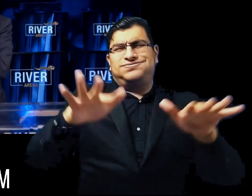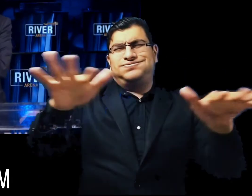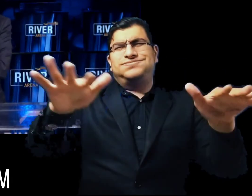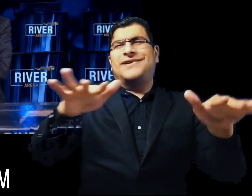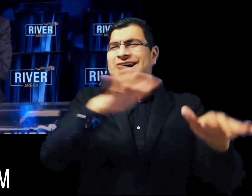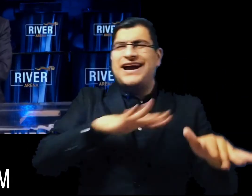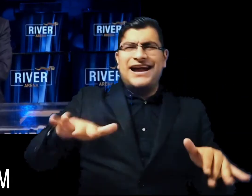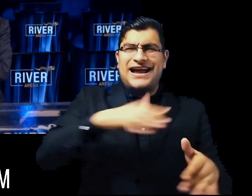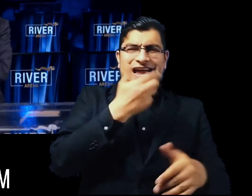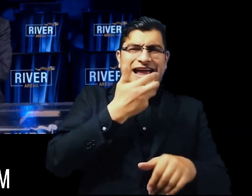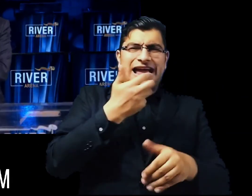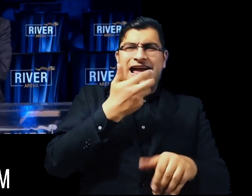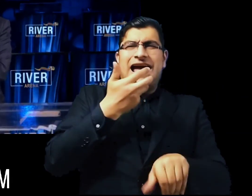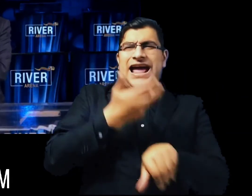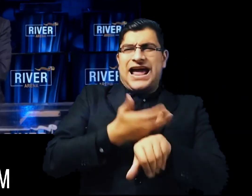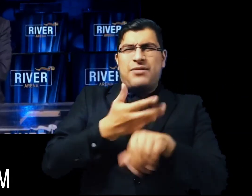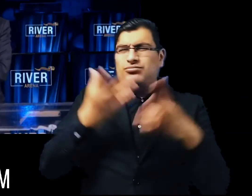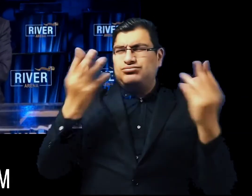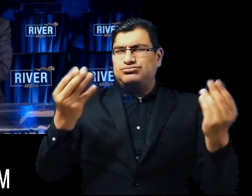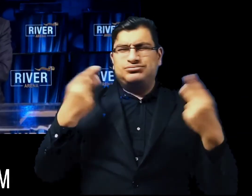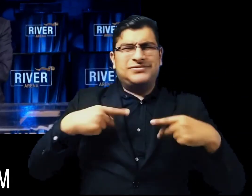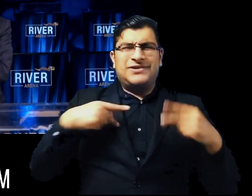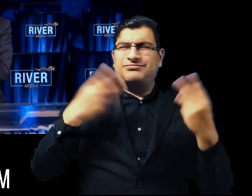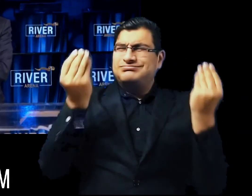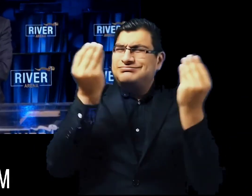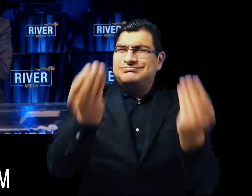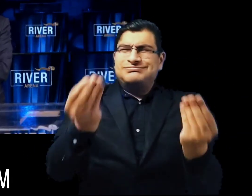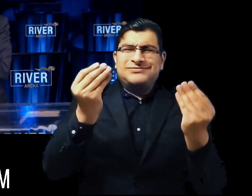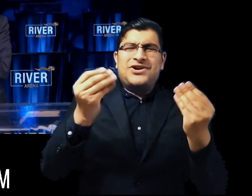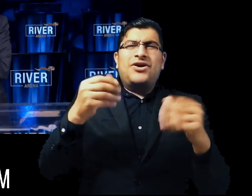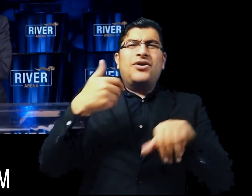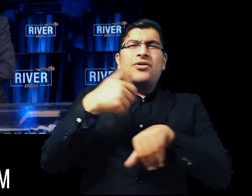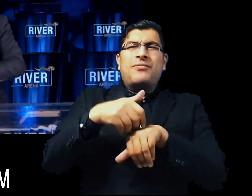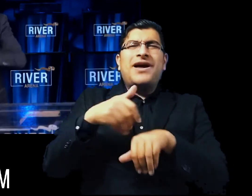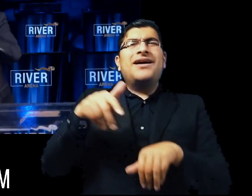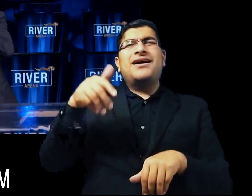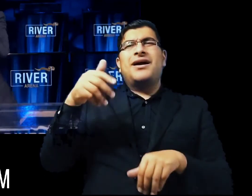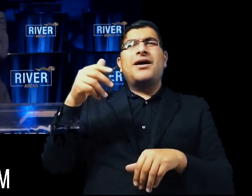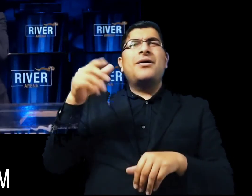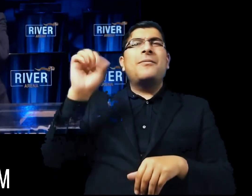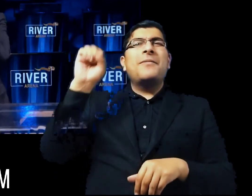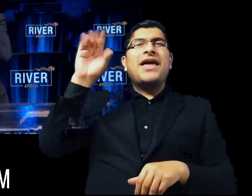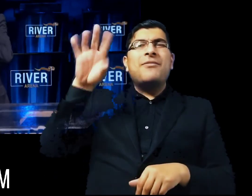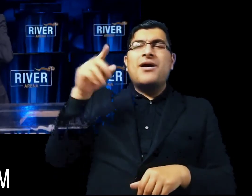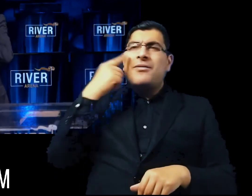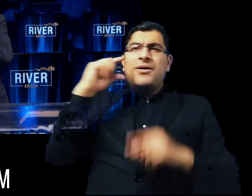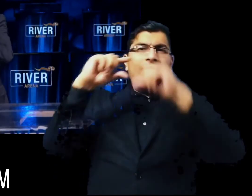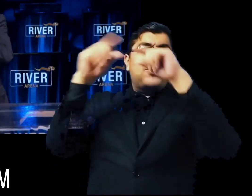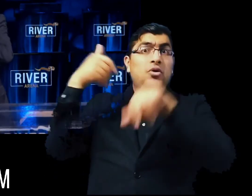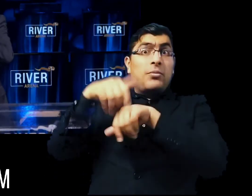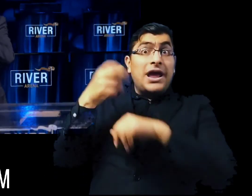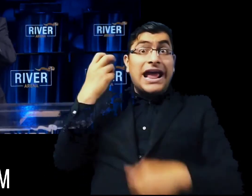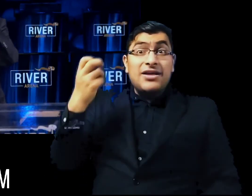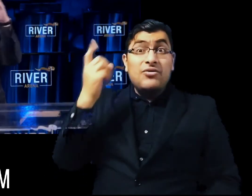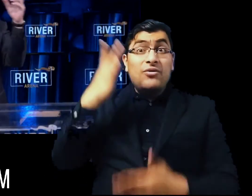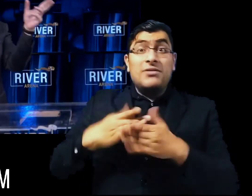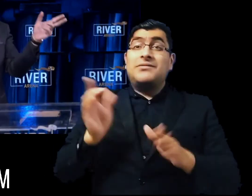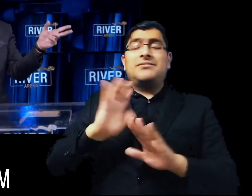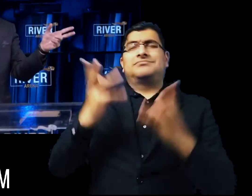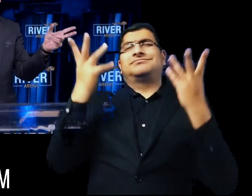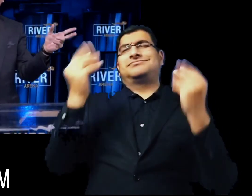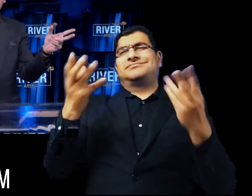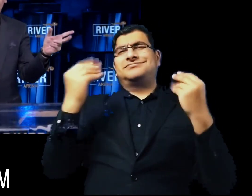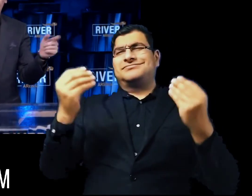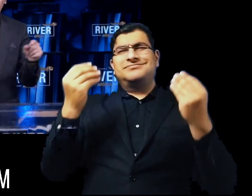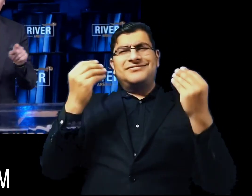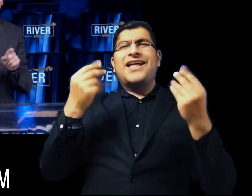ciudad, que son muchos miles. Nada más miren los números. Si estás en YouTube no son solo esos números. Ahora hay muchos